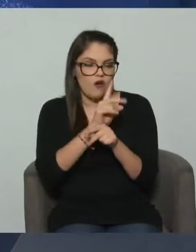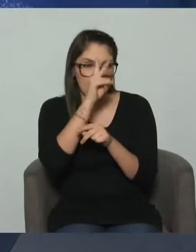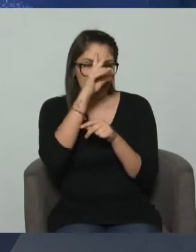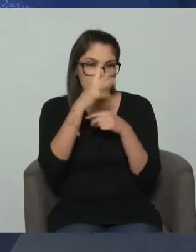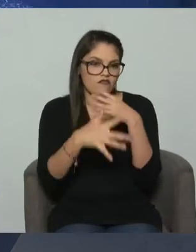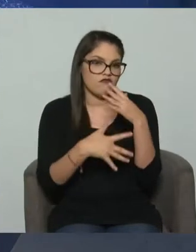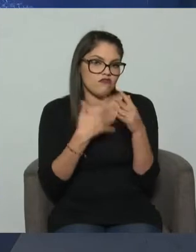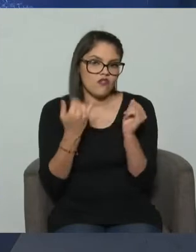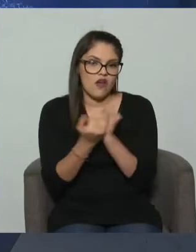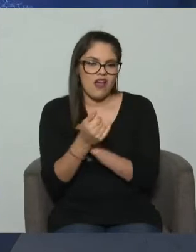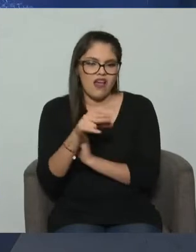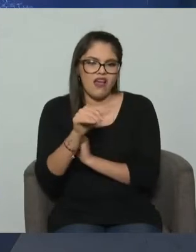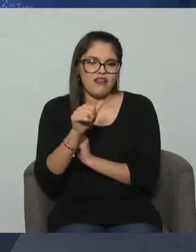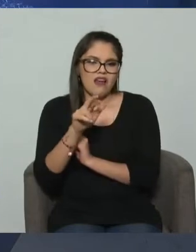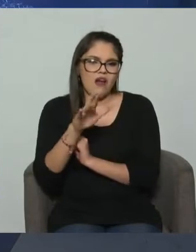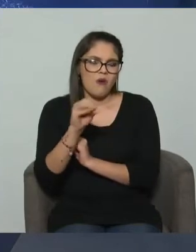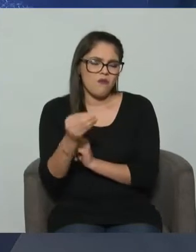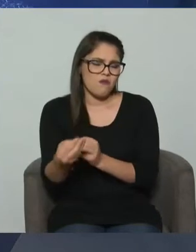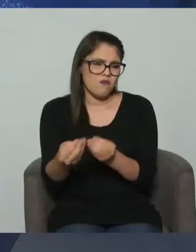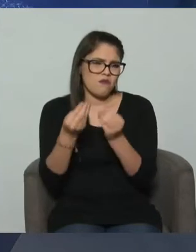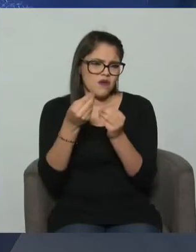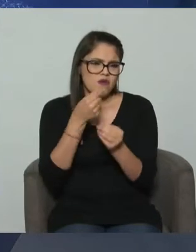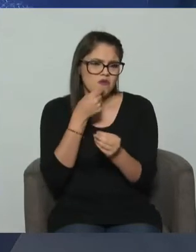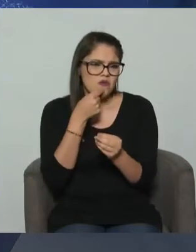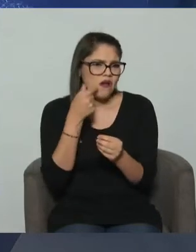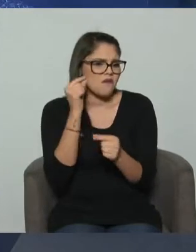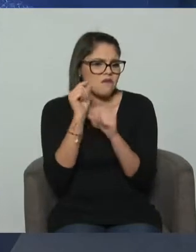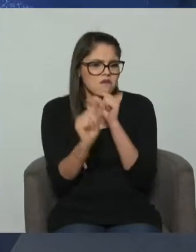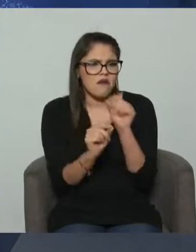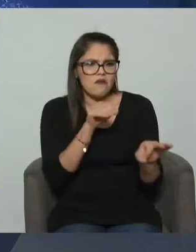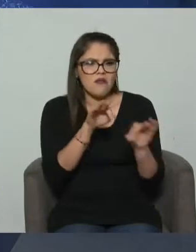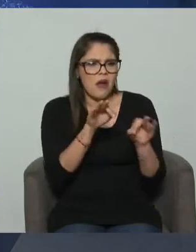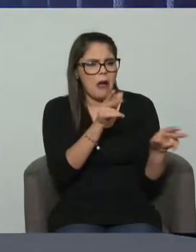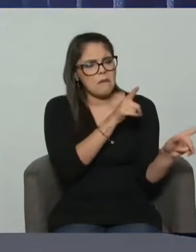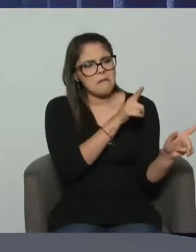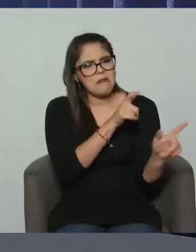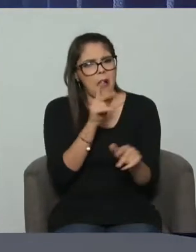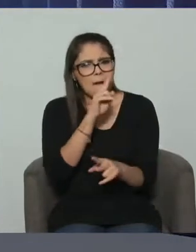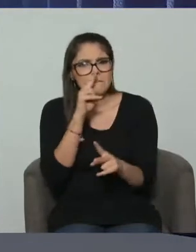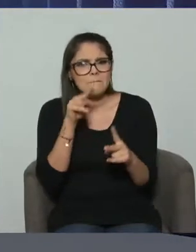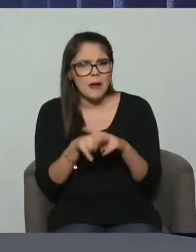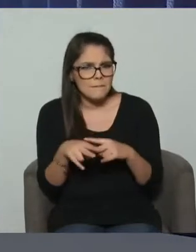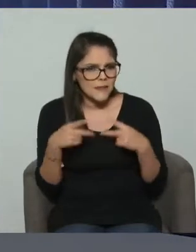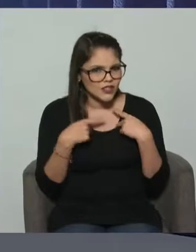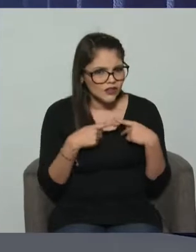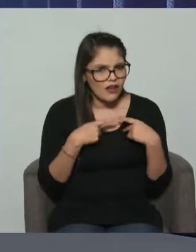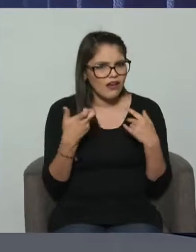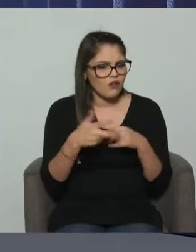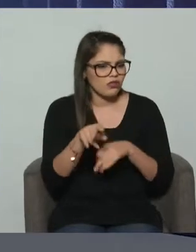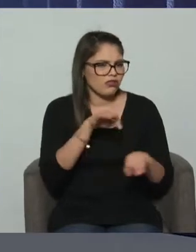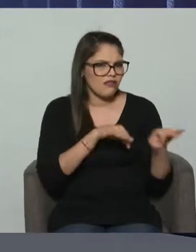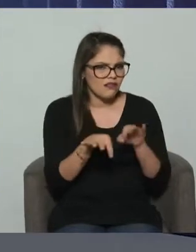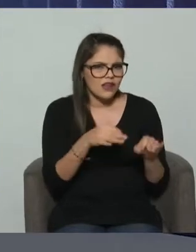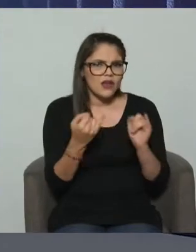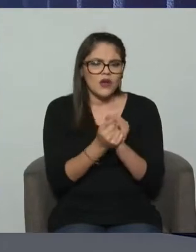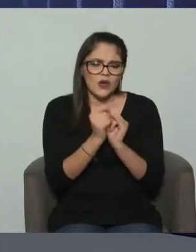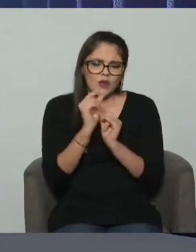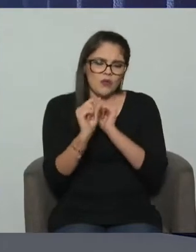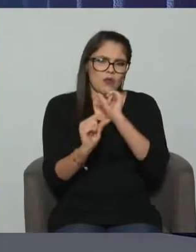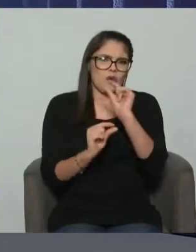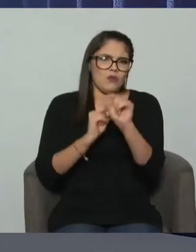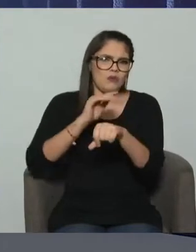narcocultura en donde pues muchísimos niños se han vuelto sicarios y han estado haciendo, pues digamos que engrosando,